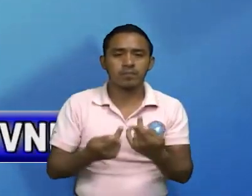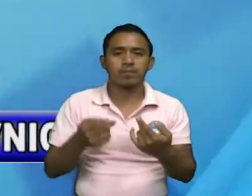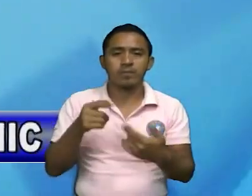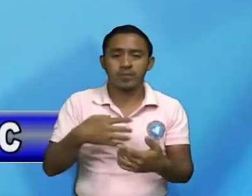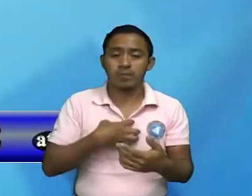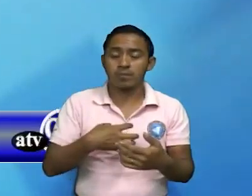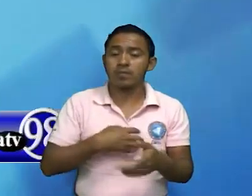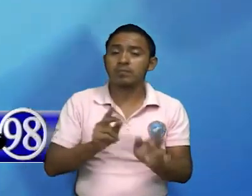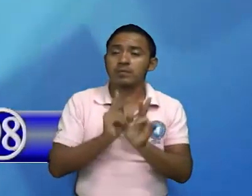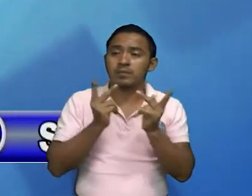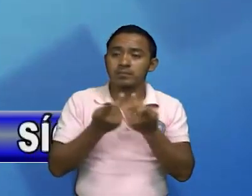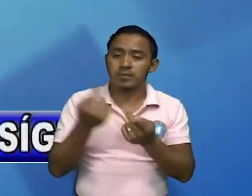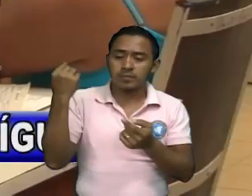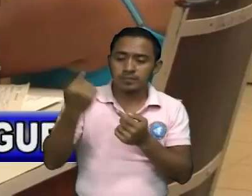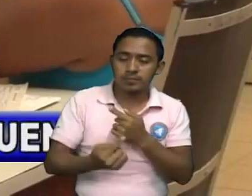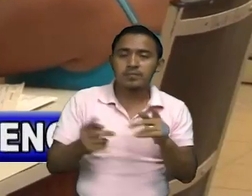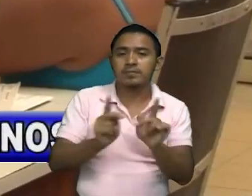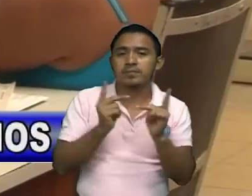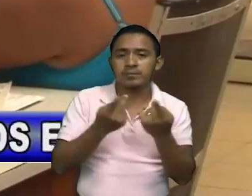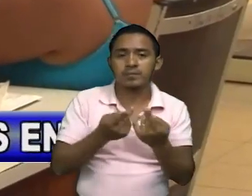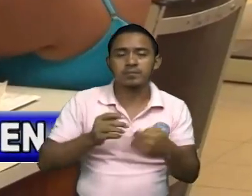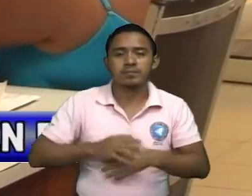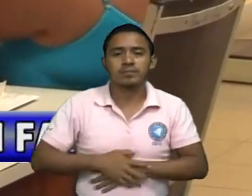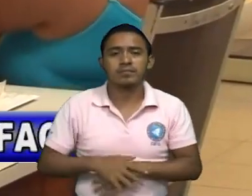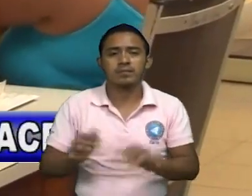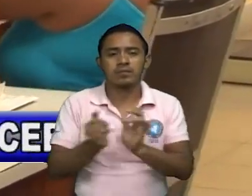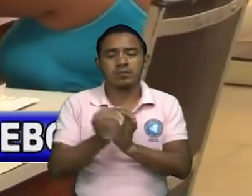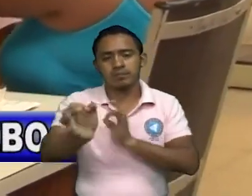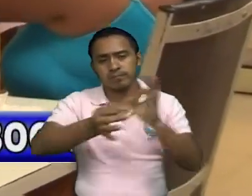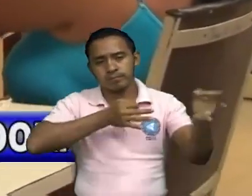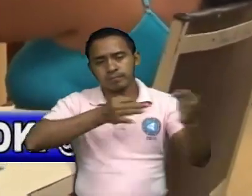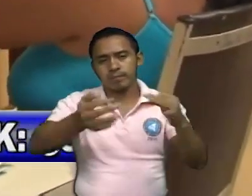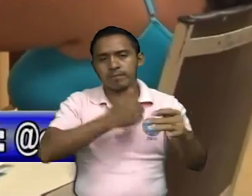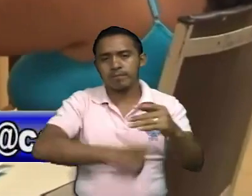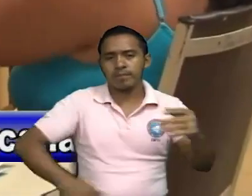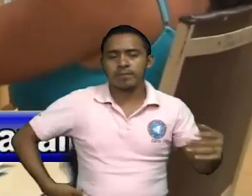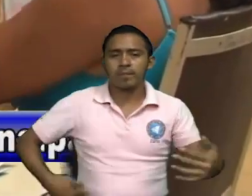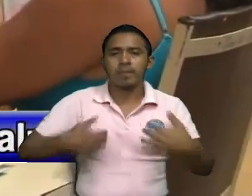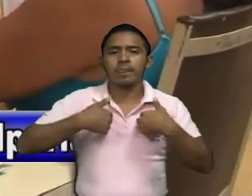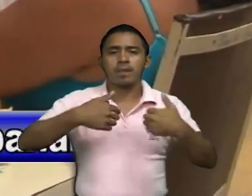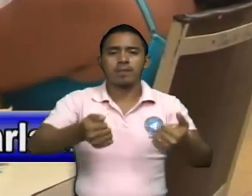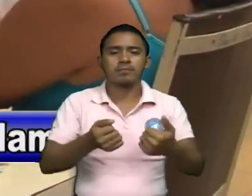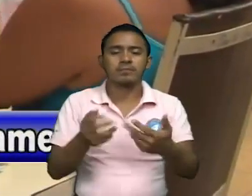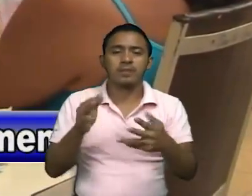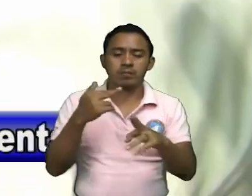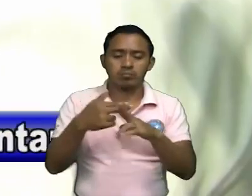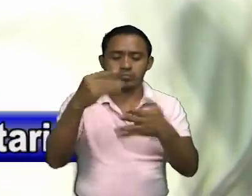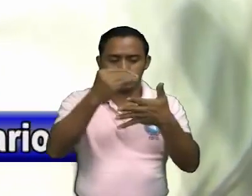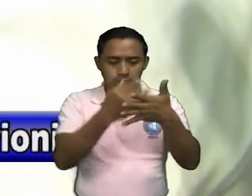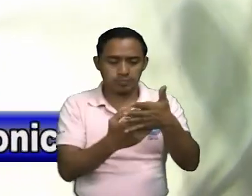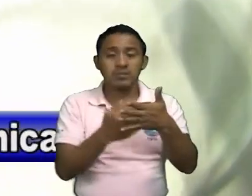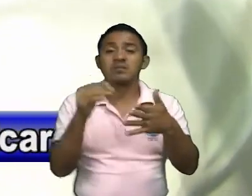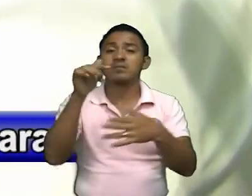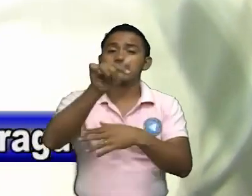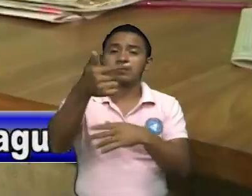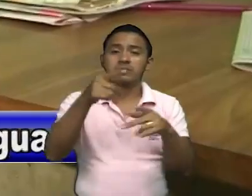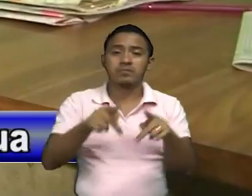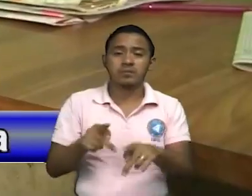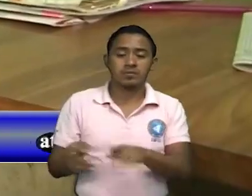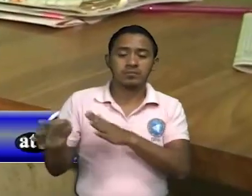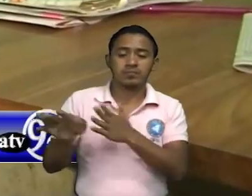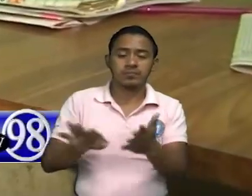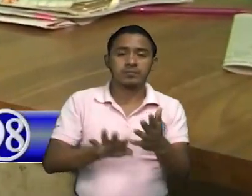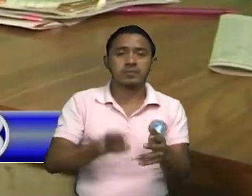del pueblo, que viene del pueblo. Además detalló que el Ministerio de Salud ha registrado 7 fallecidos y confirmado